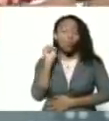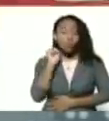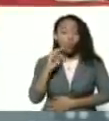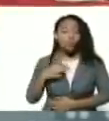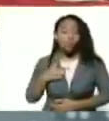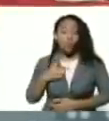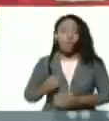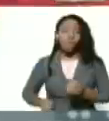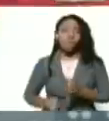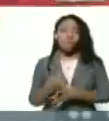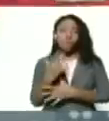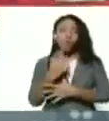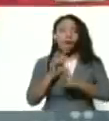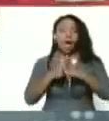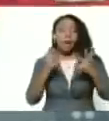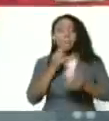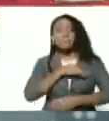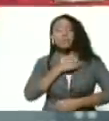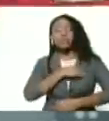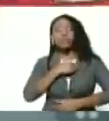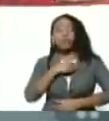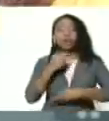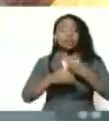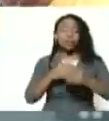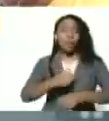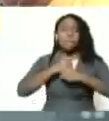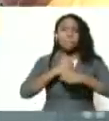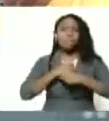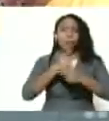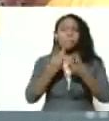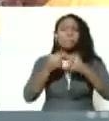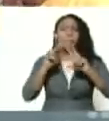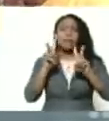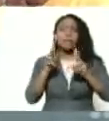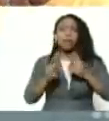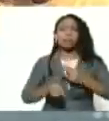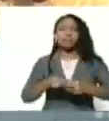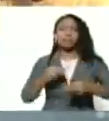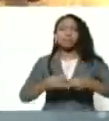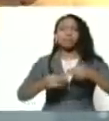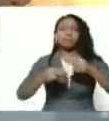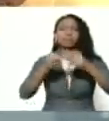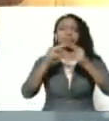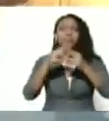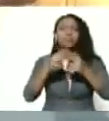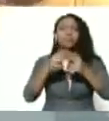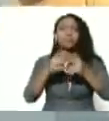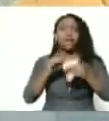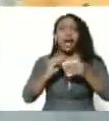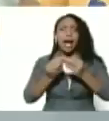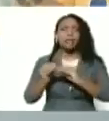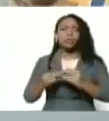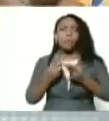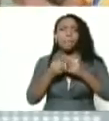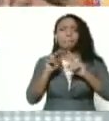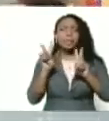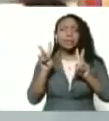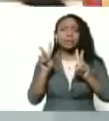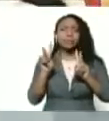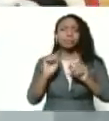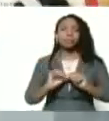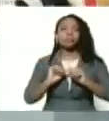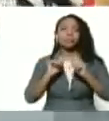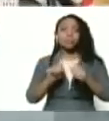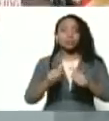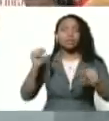misión, comenzábamos a cabalgar ya tiempos de paz. Habíamos reconstruido la paz, reconquistado la paz. Y